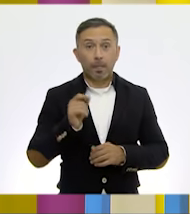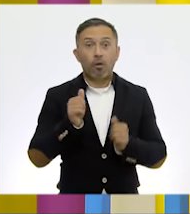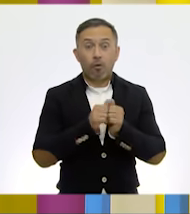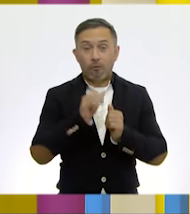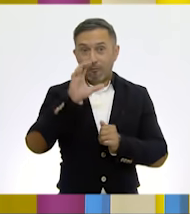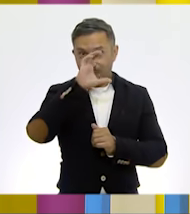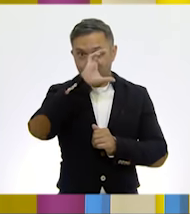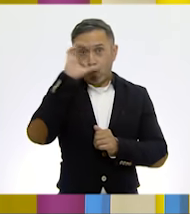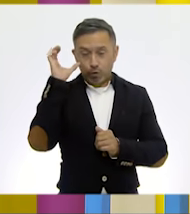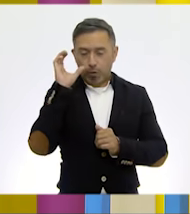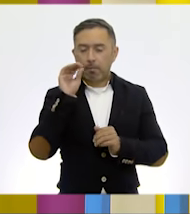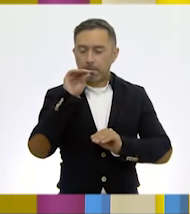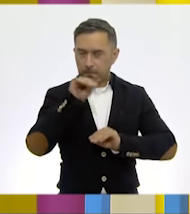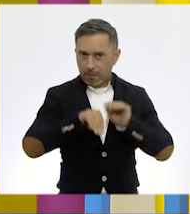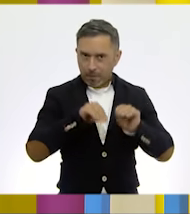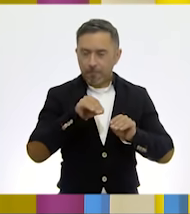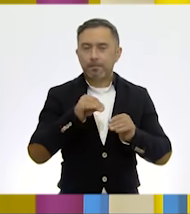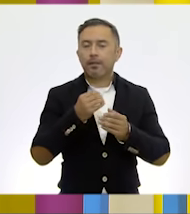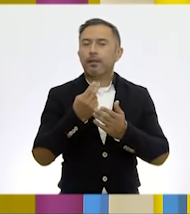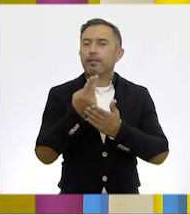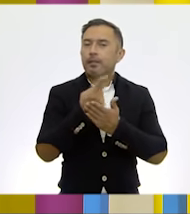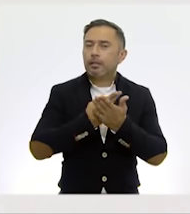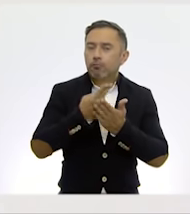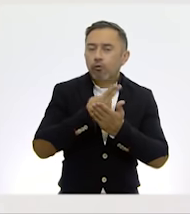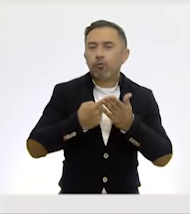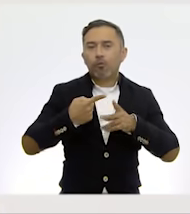de imágenes? Pueden ser diagramas o dibujos. Eso.